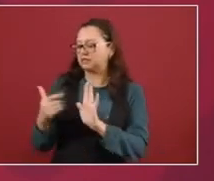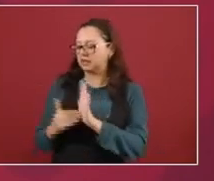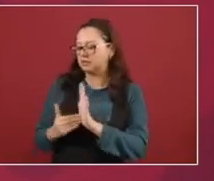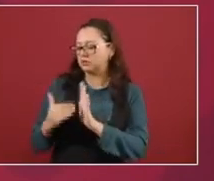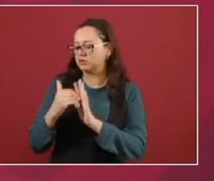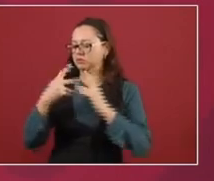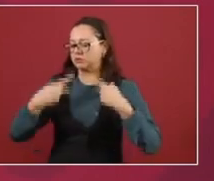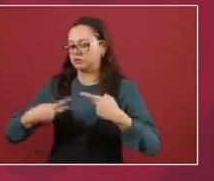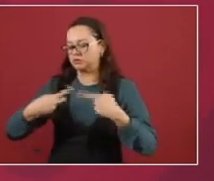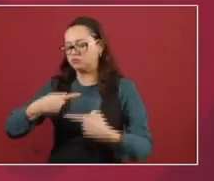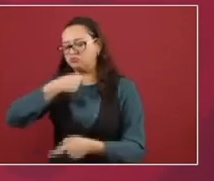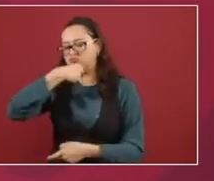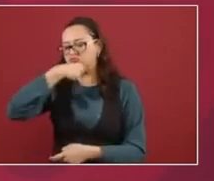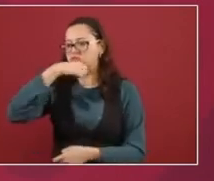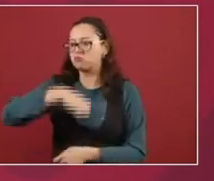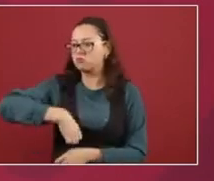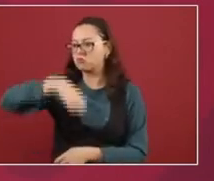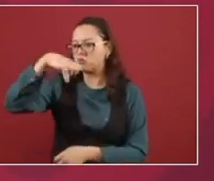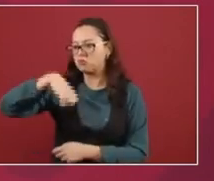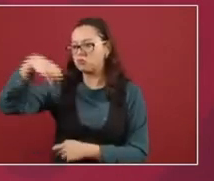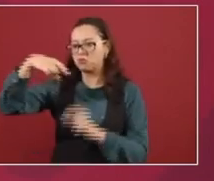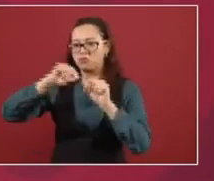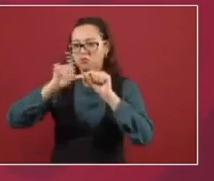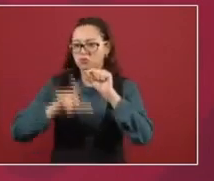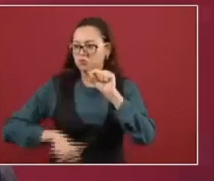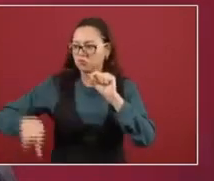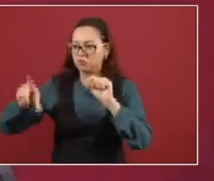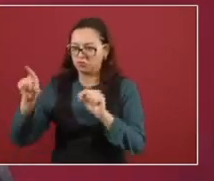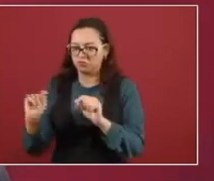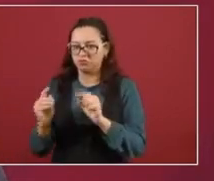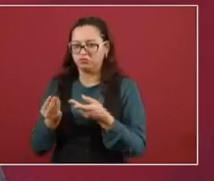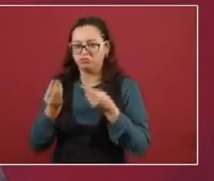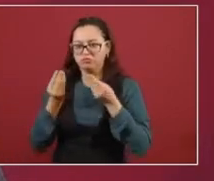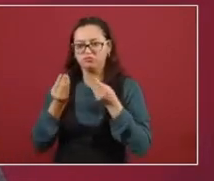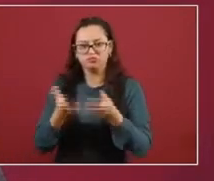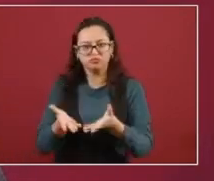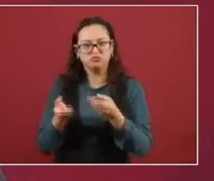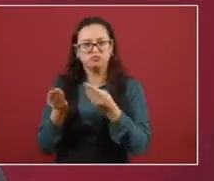7 millones de adultos mayores del país están recibiendo